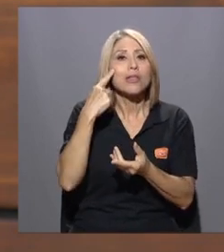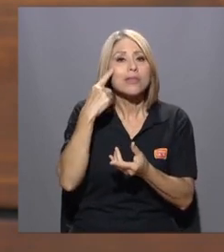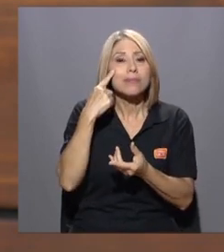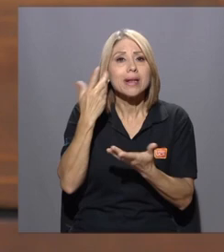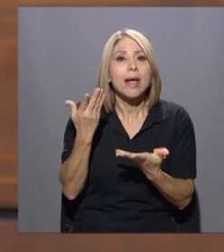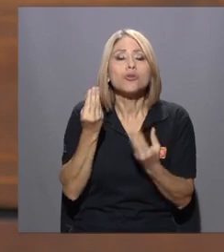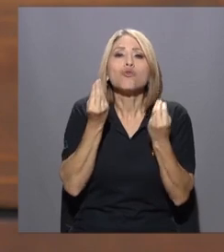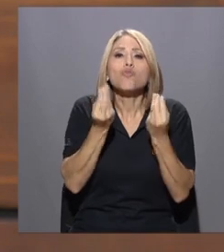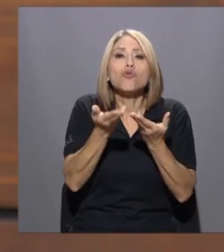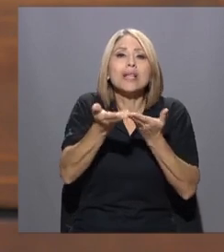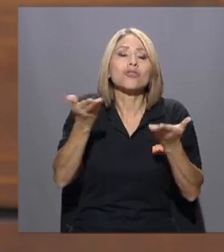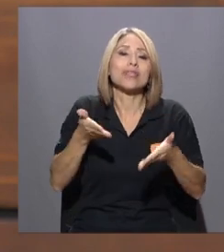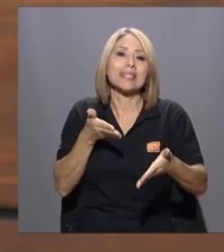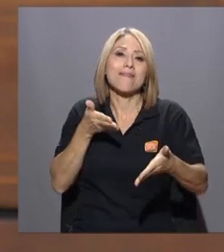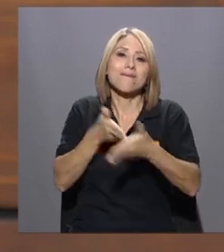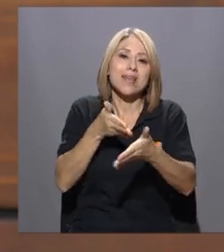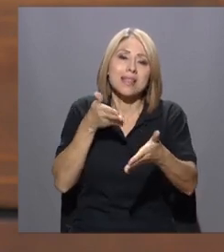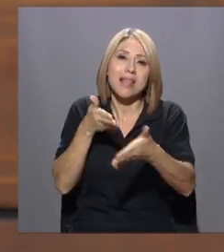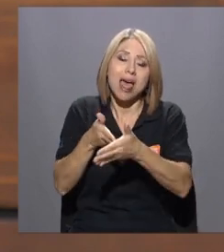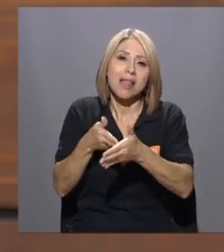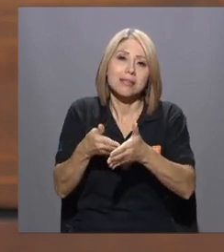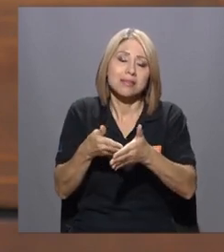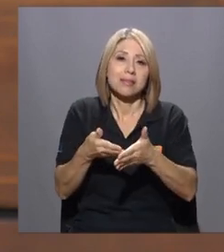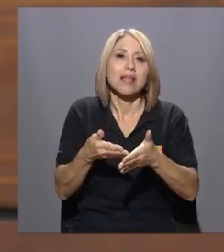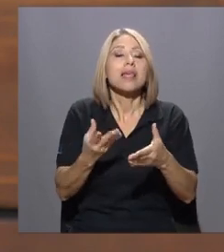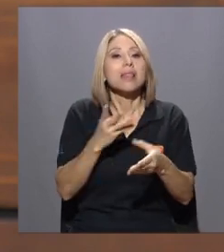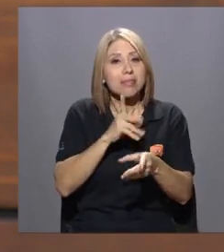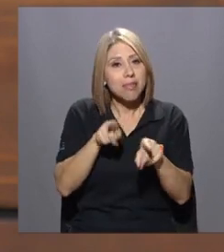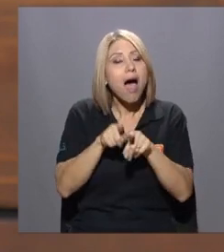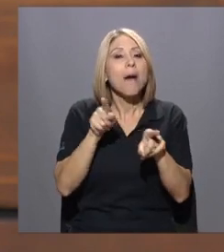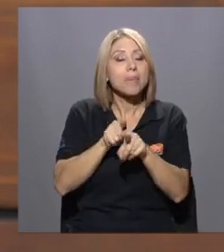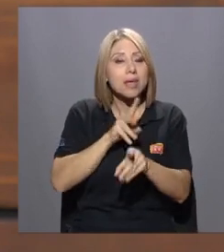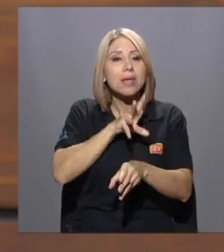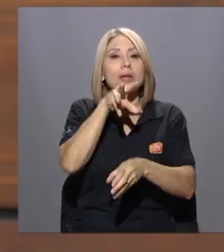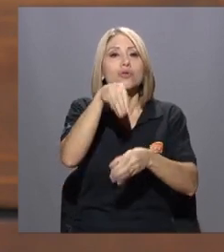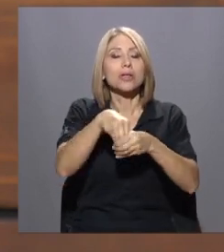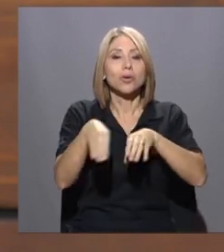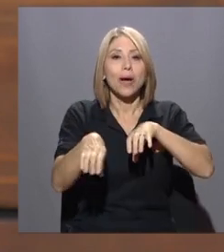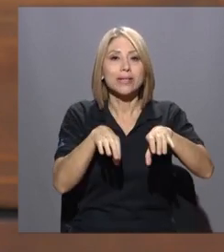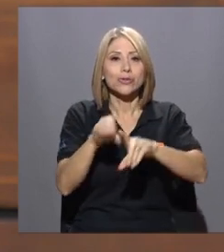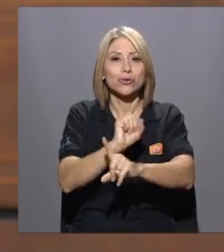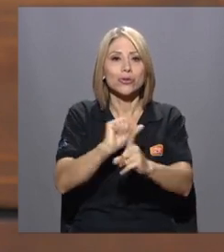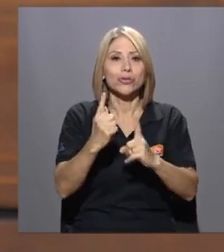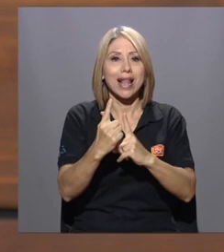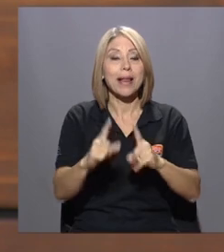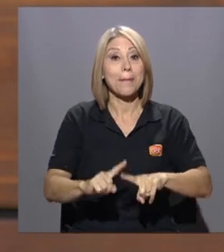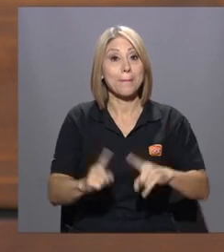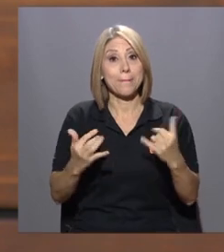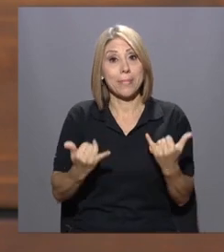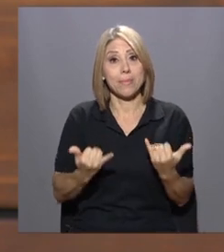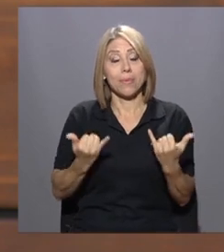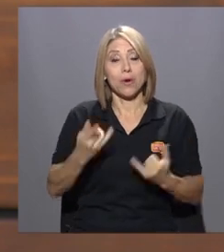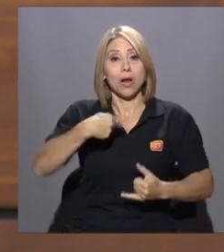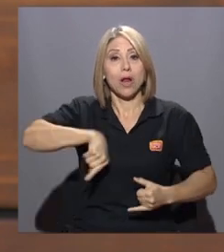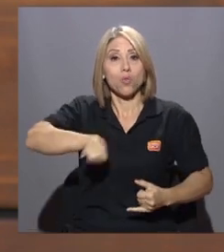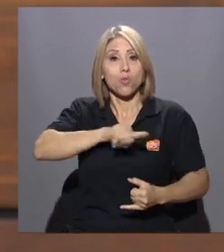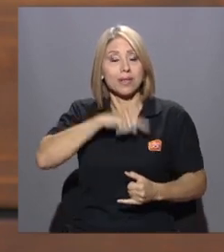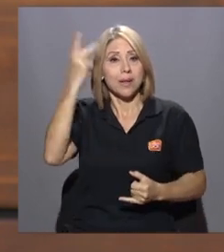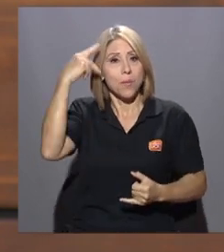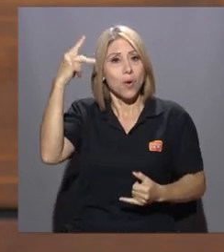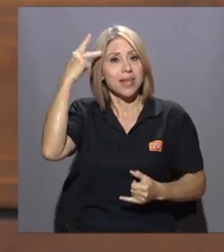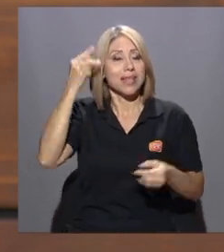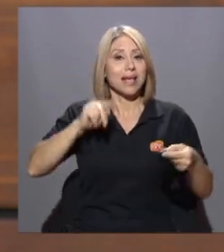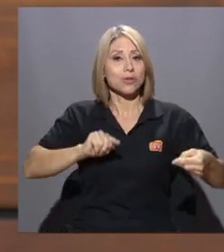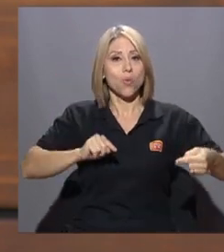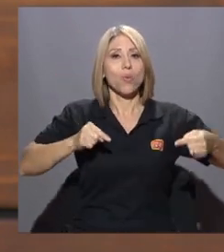afectados, incluyendo la acción social. Pero en este momento nuestra política ha sido absolutamente